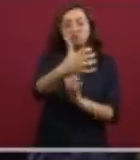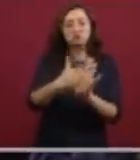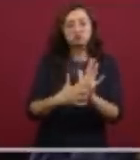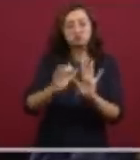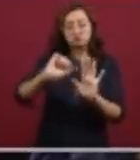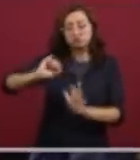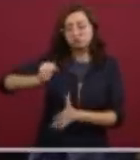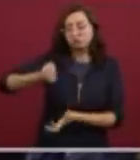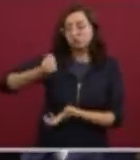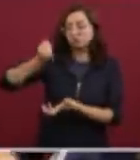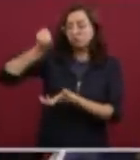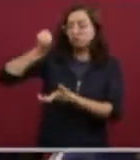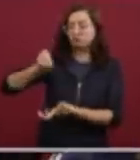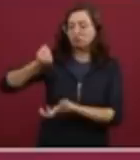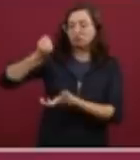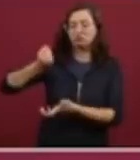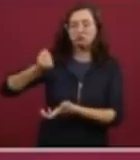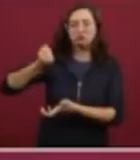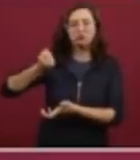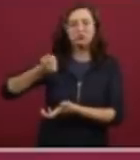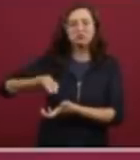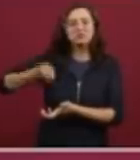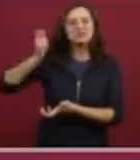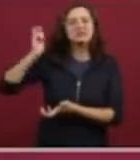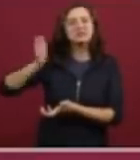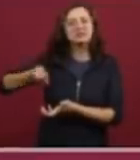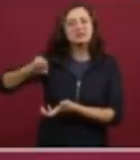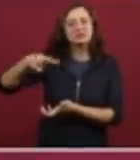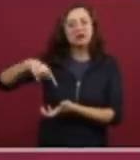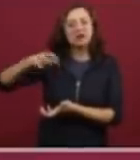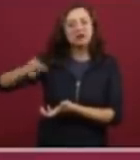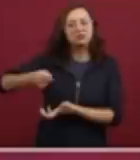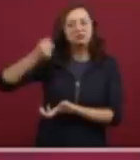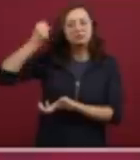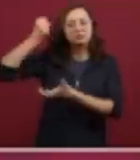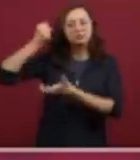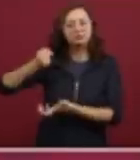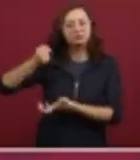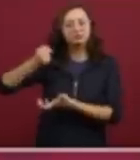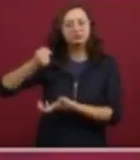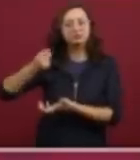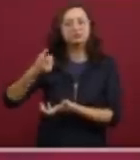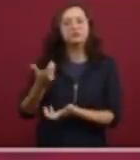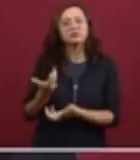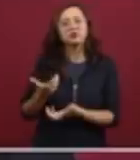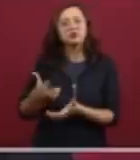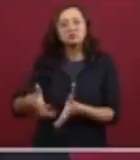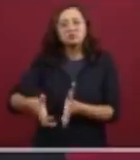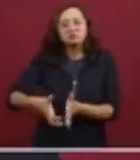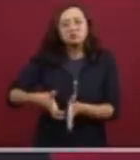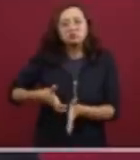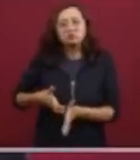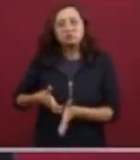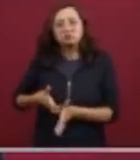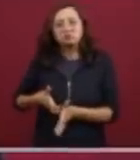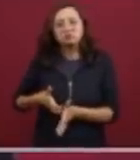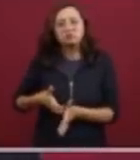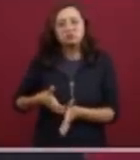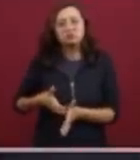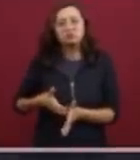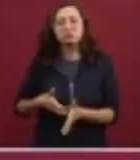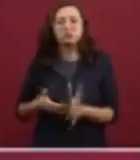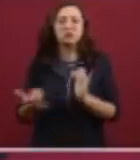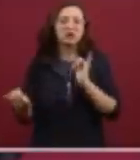que son también los 6,000 millones que nos vamos a ahorrar porque ya no hay atención